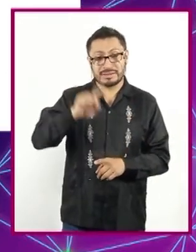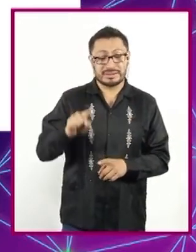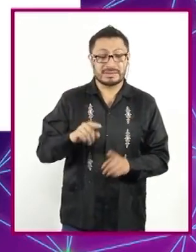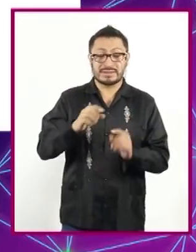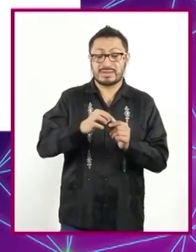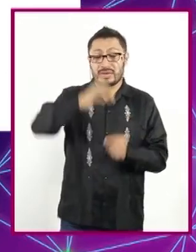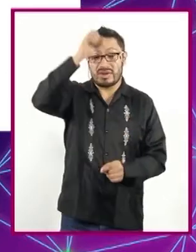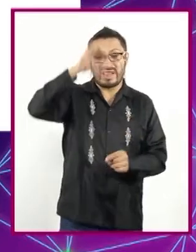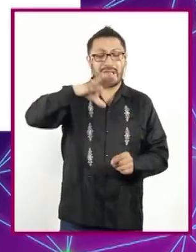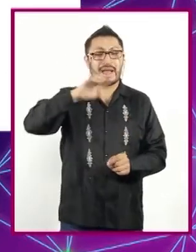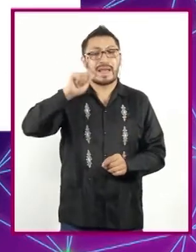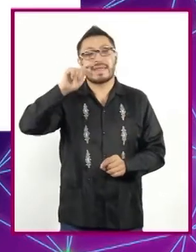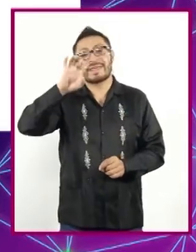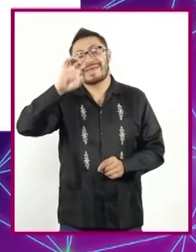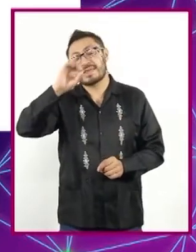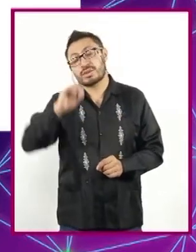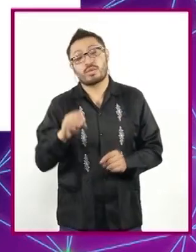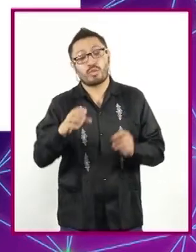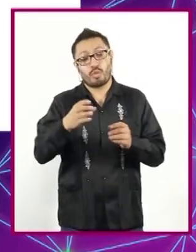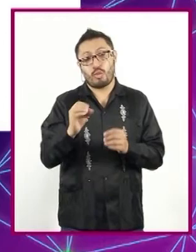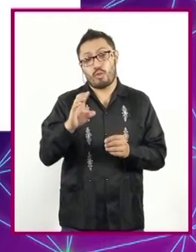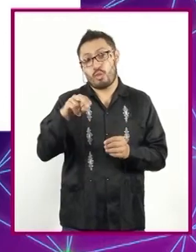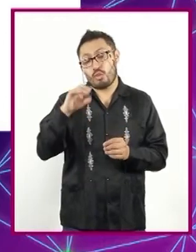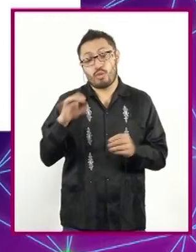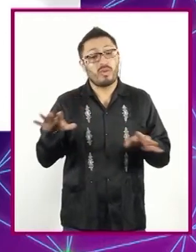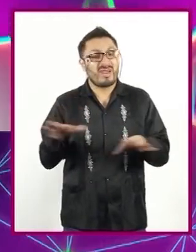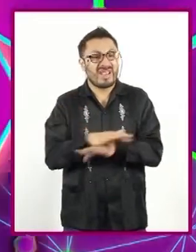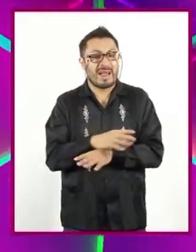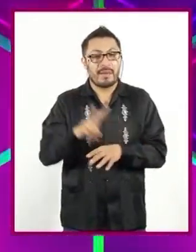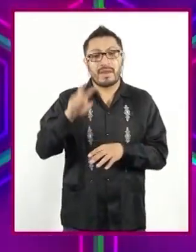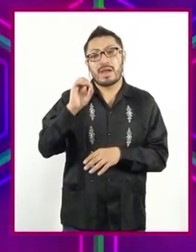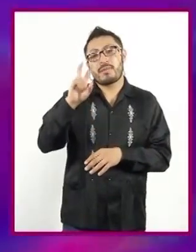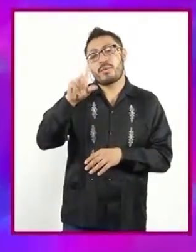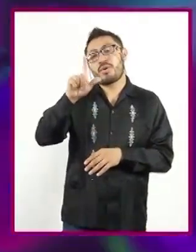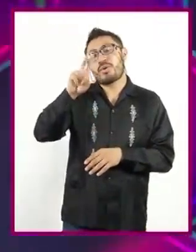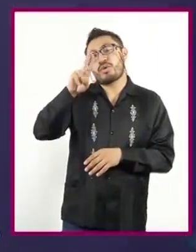radio del cono tiende a cambiar el volumen del cono.